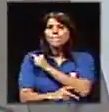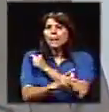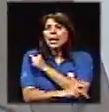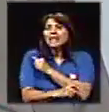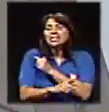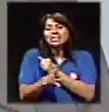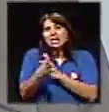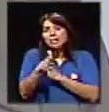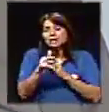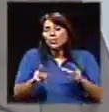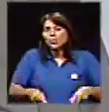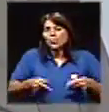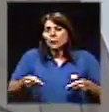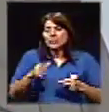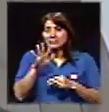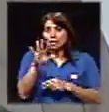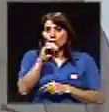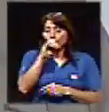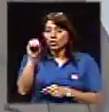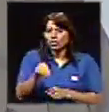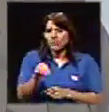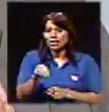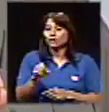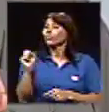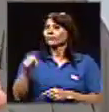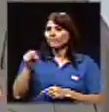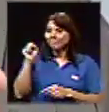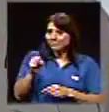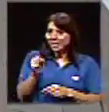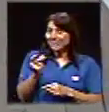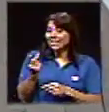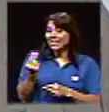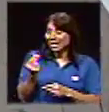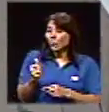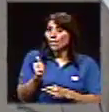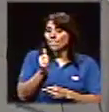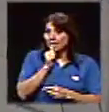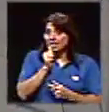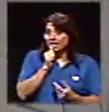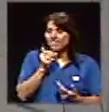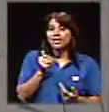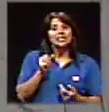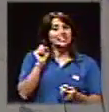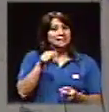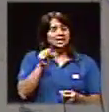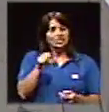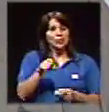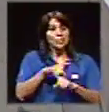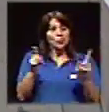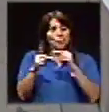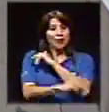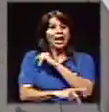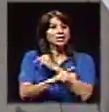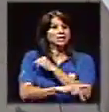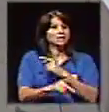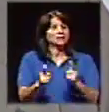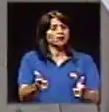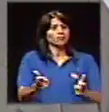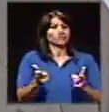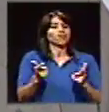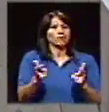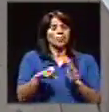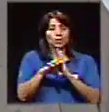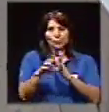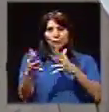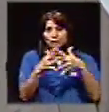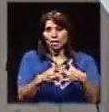el 5% de dinero público. Tecnología. Hay claro. Dinero privado, pero en países súper ricos como Estados Unidos, con